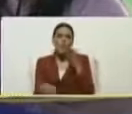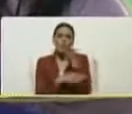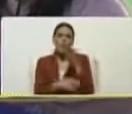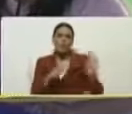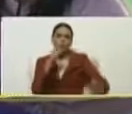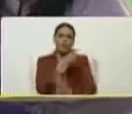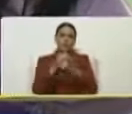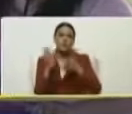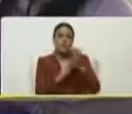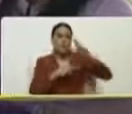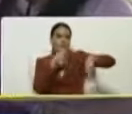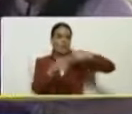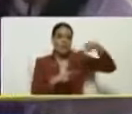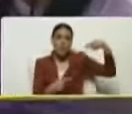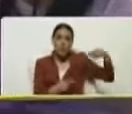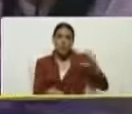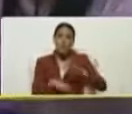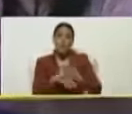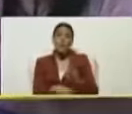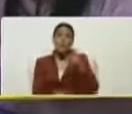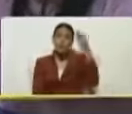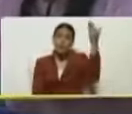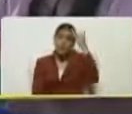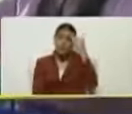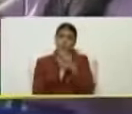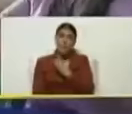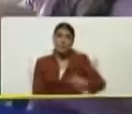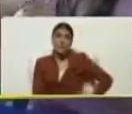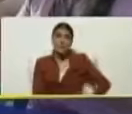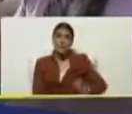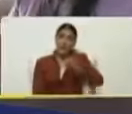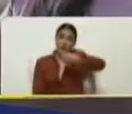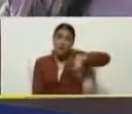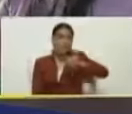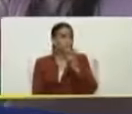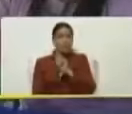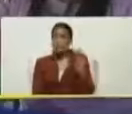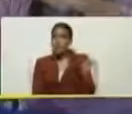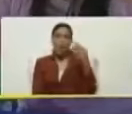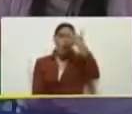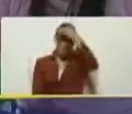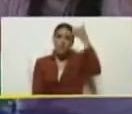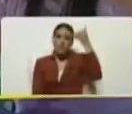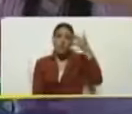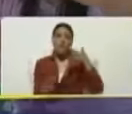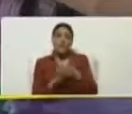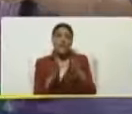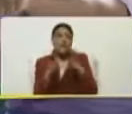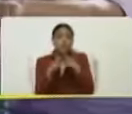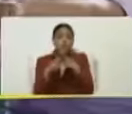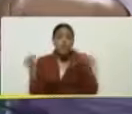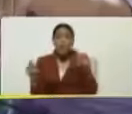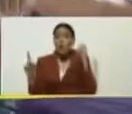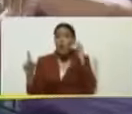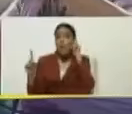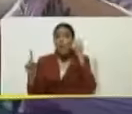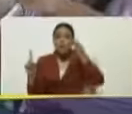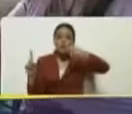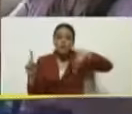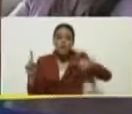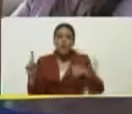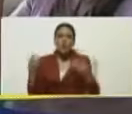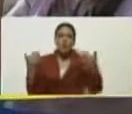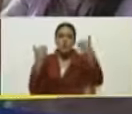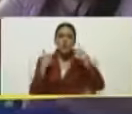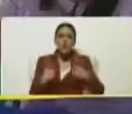defender la revolución. Porque sabe algo, presidente, a nosotros no se nos olvida todo lo que a nosotras, la mujer venezolana, nos hizo pasar